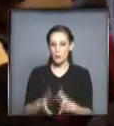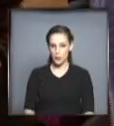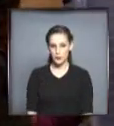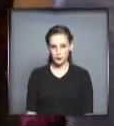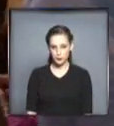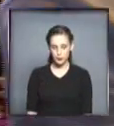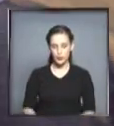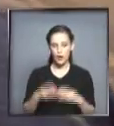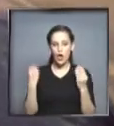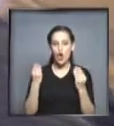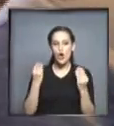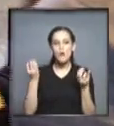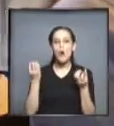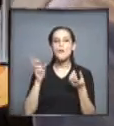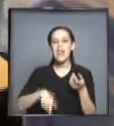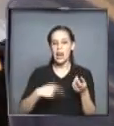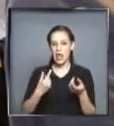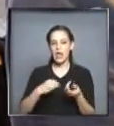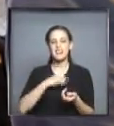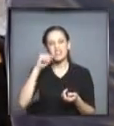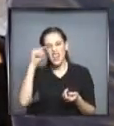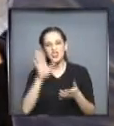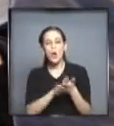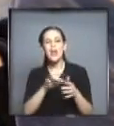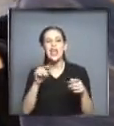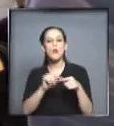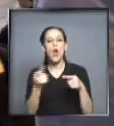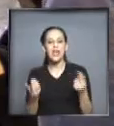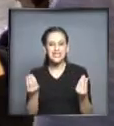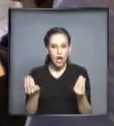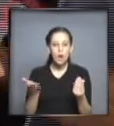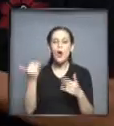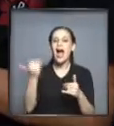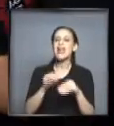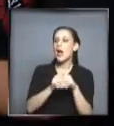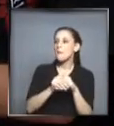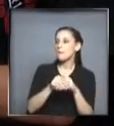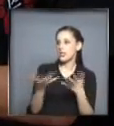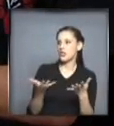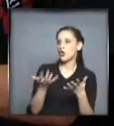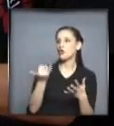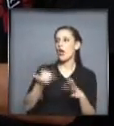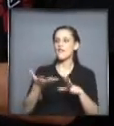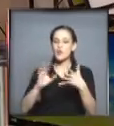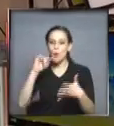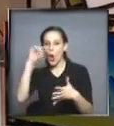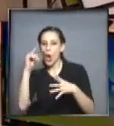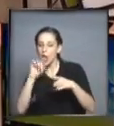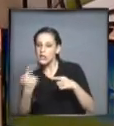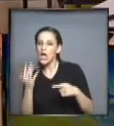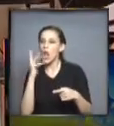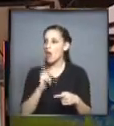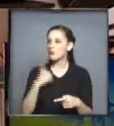a militar, a eso voy. O sea, que tuviste amigos en común, te atrajo una plataforma política, te gustó